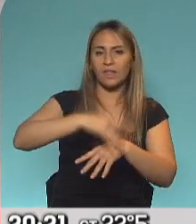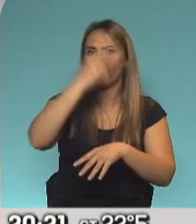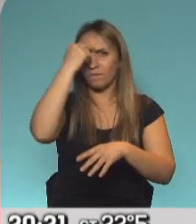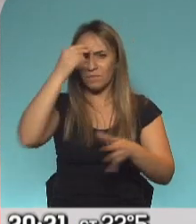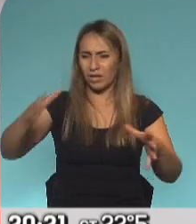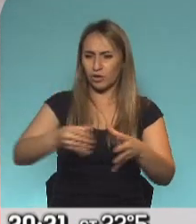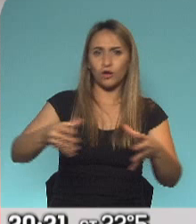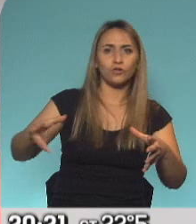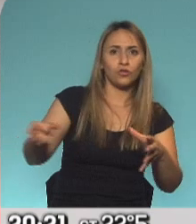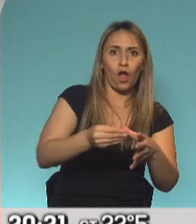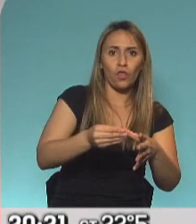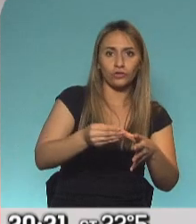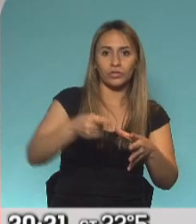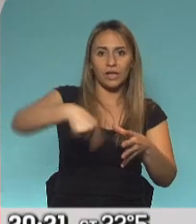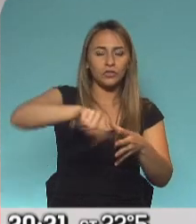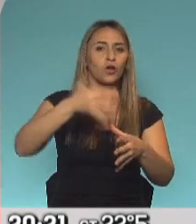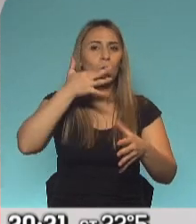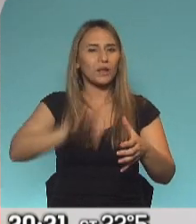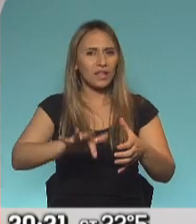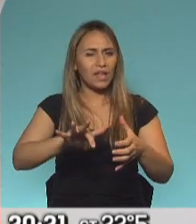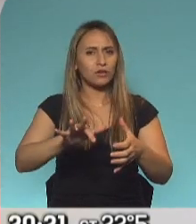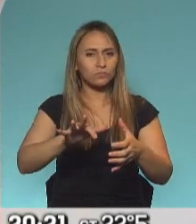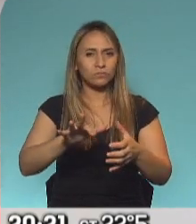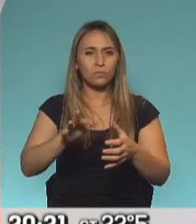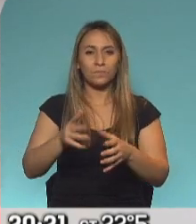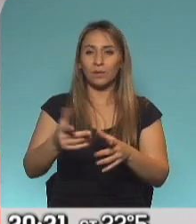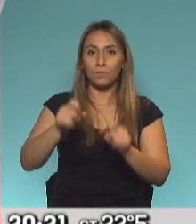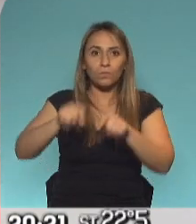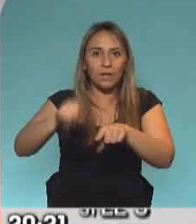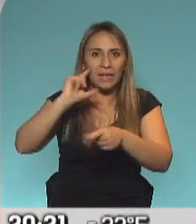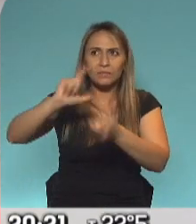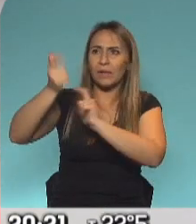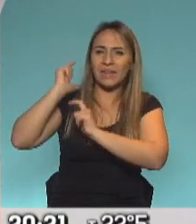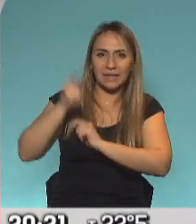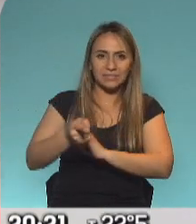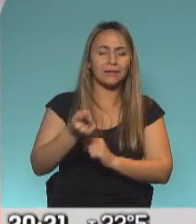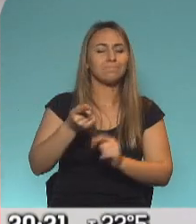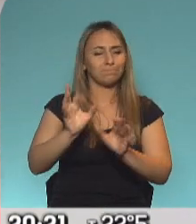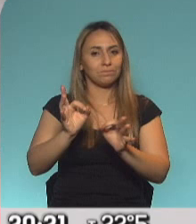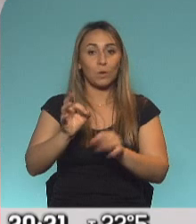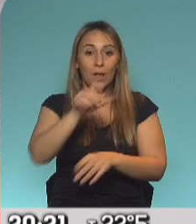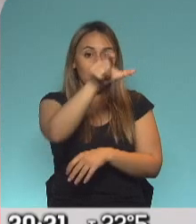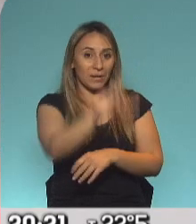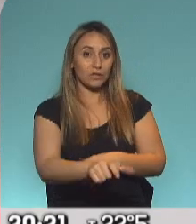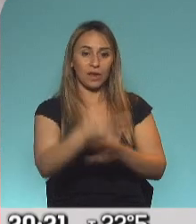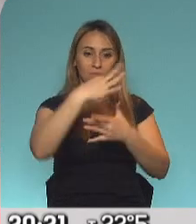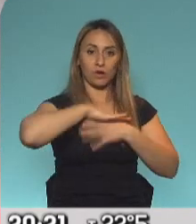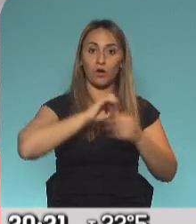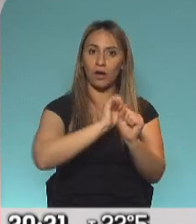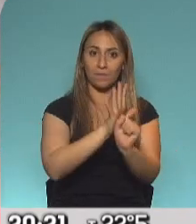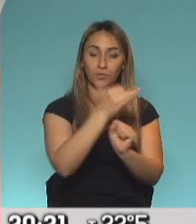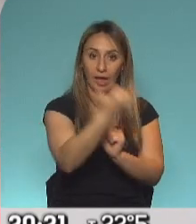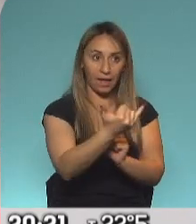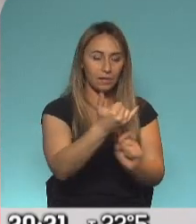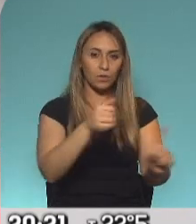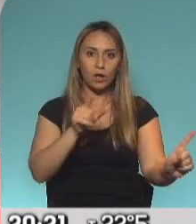fueron comprendiendo, entendiendo desde la experiencia cómo se tiene que trabajar con un paciente que tiene coronavirus. Eso no se